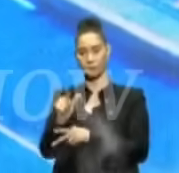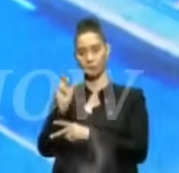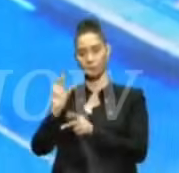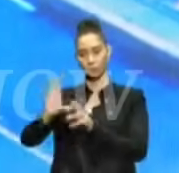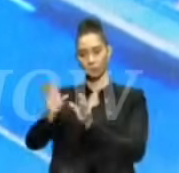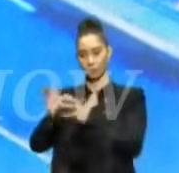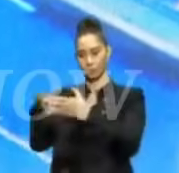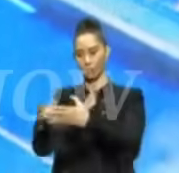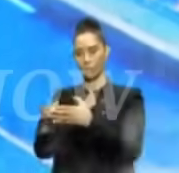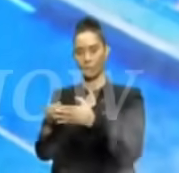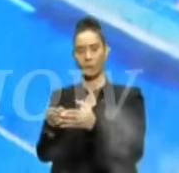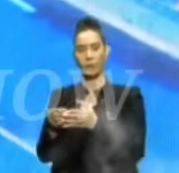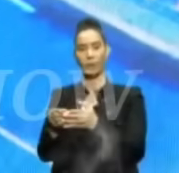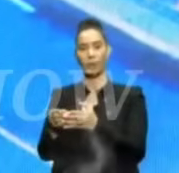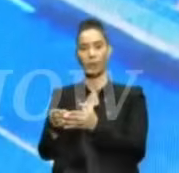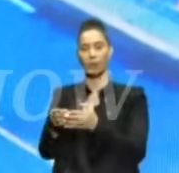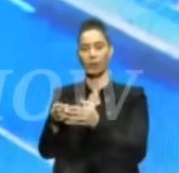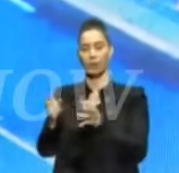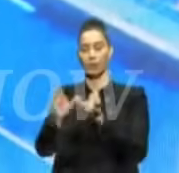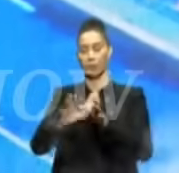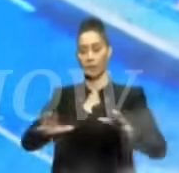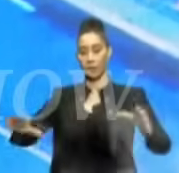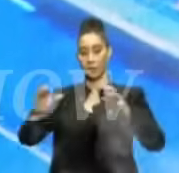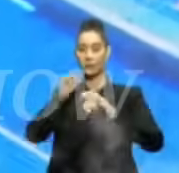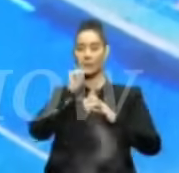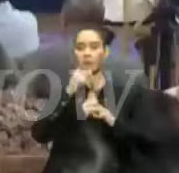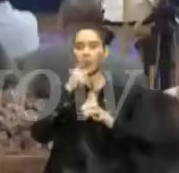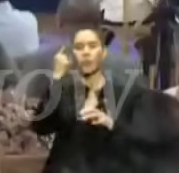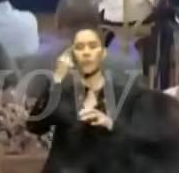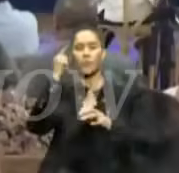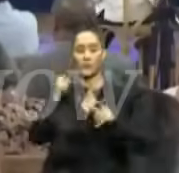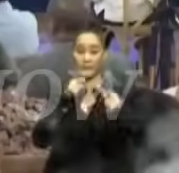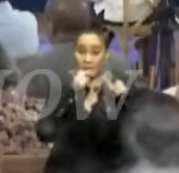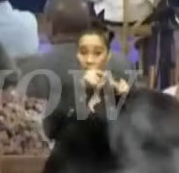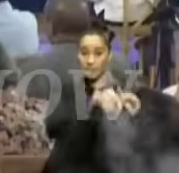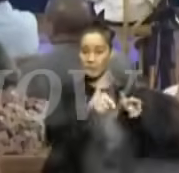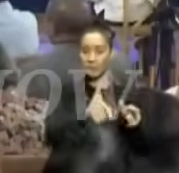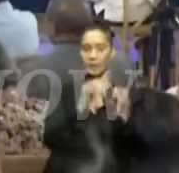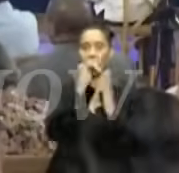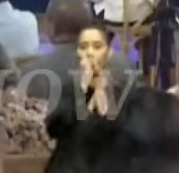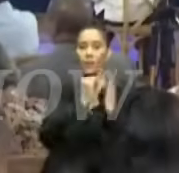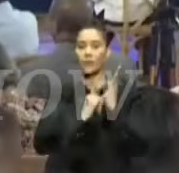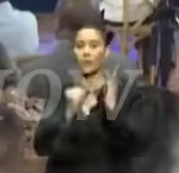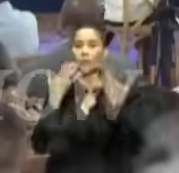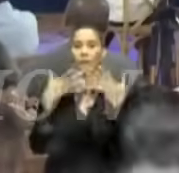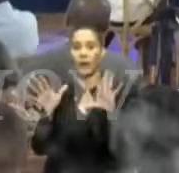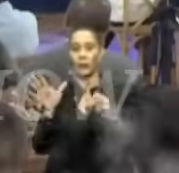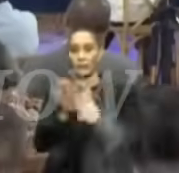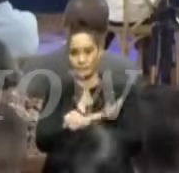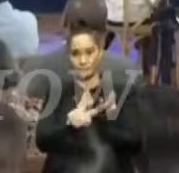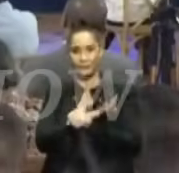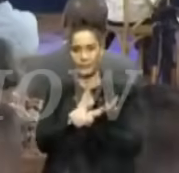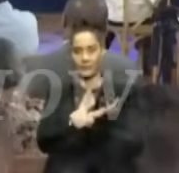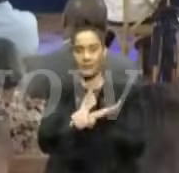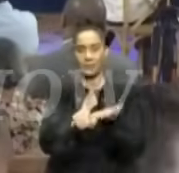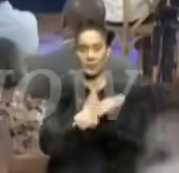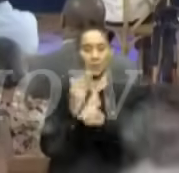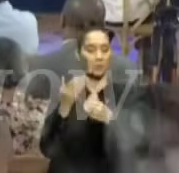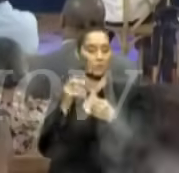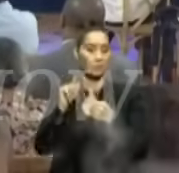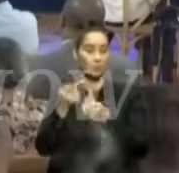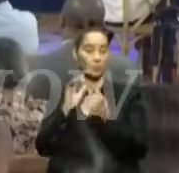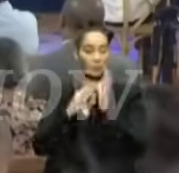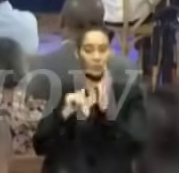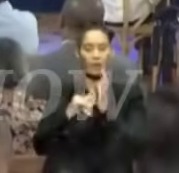al al aquí al Gran Santo Domingo pues esas eran presas que estaban el diseño estaba listo y que sencillamente se preparaba